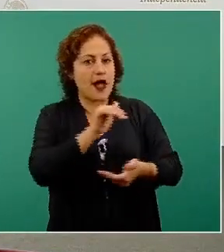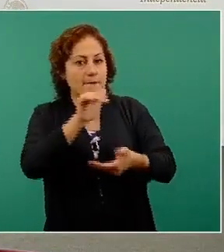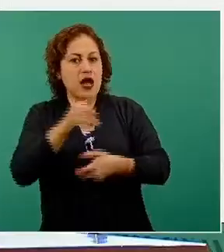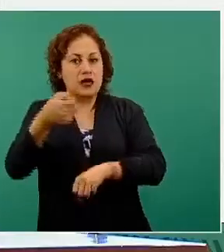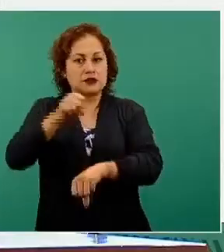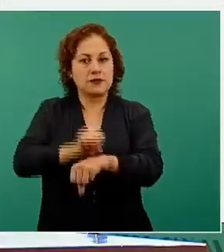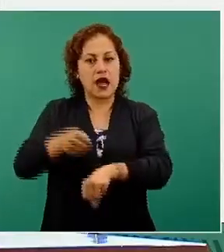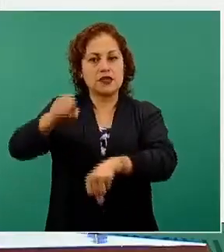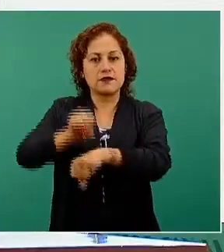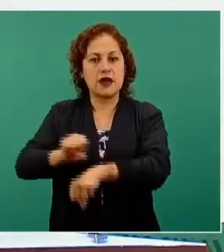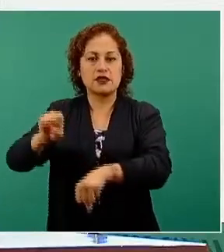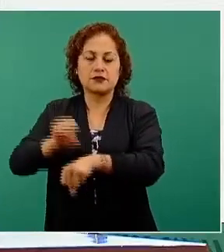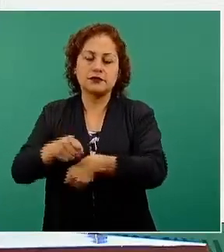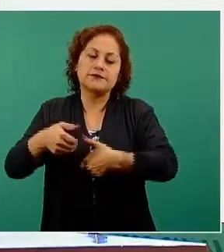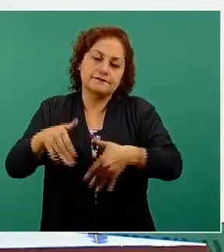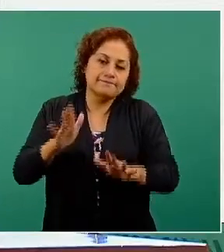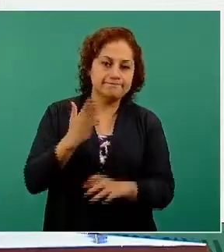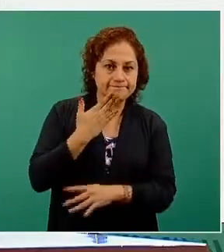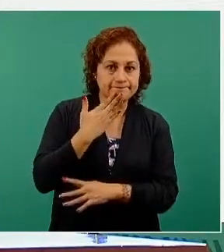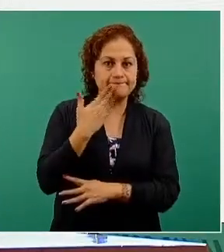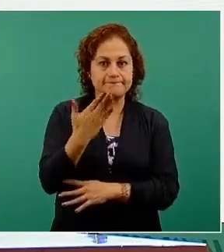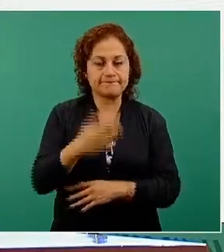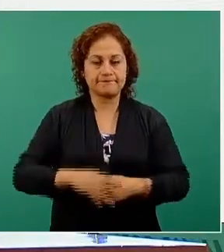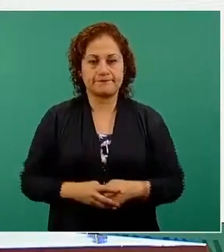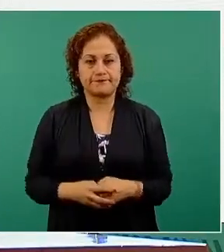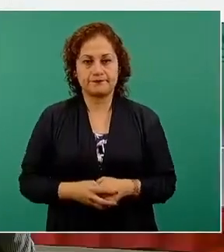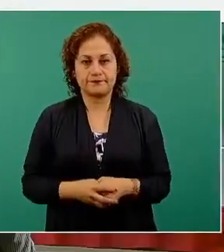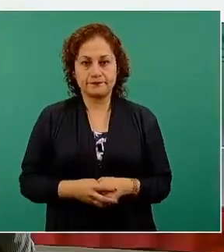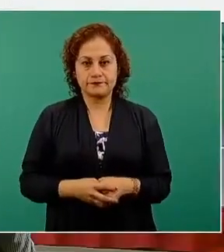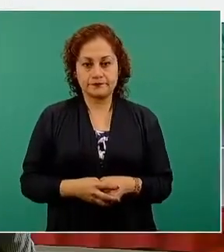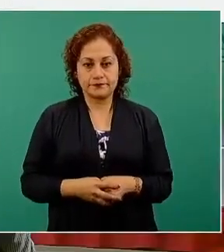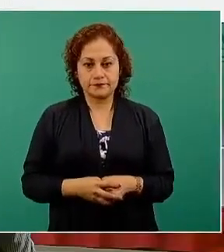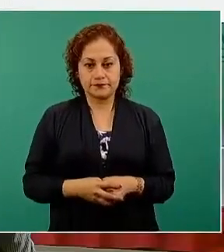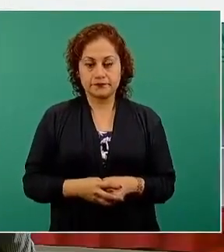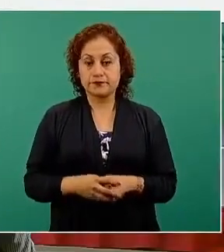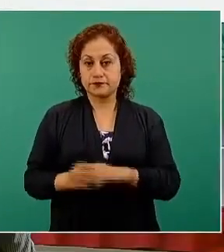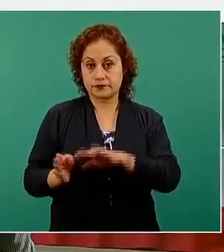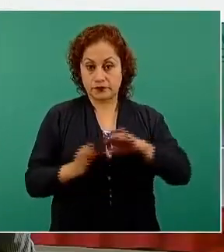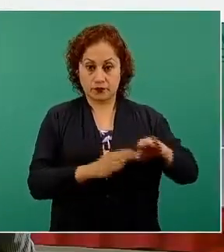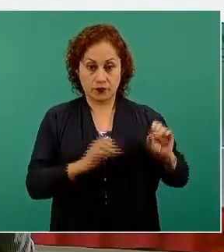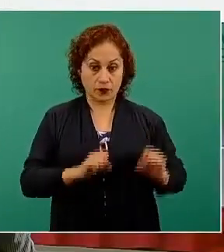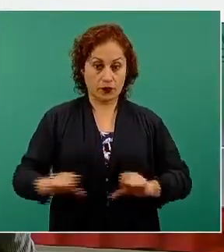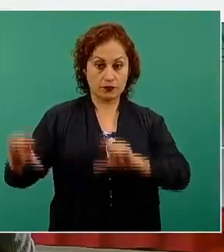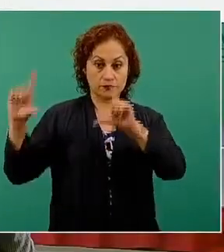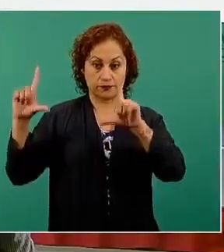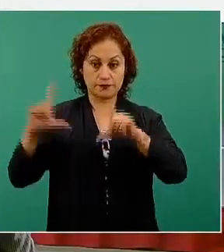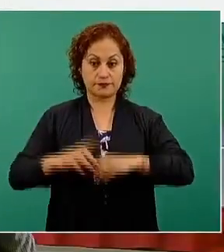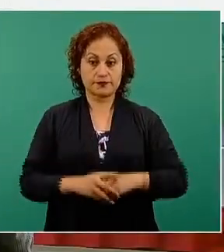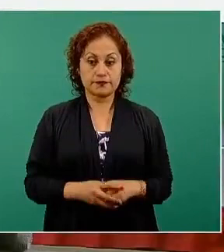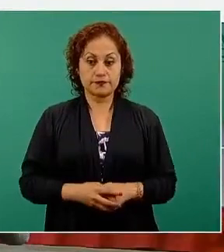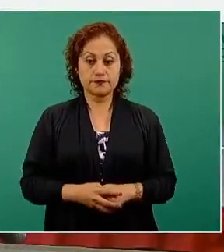semana están llegando volúmenes mayores. La siguiente, por favor.